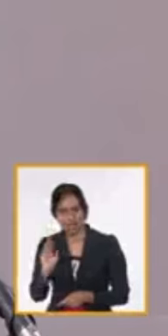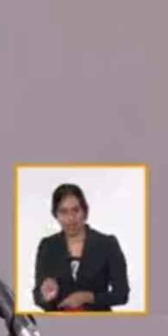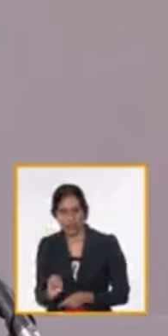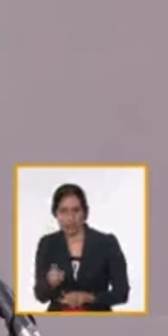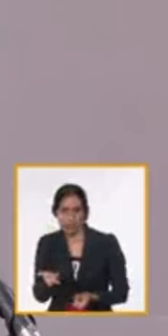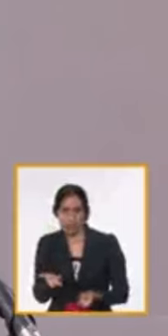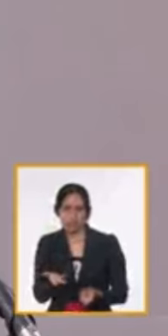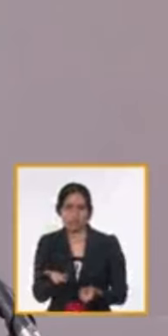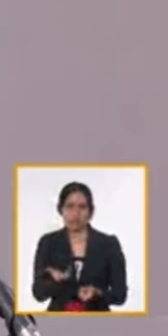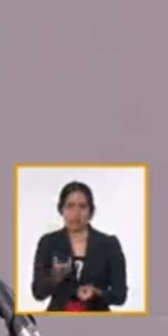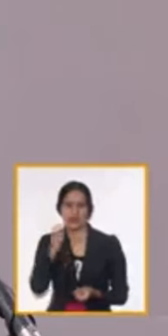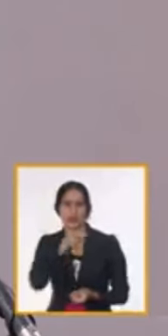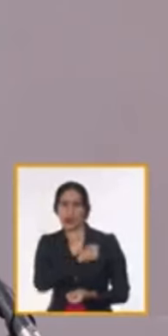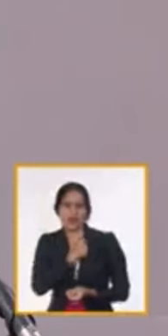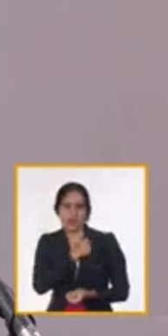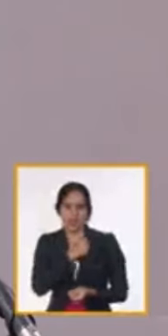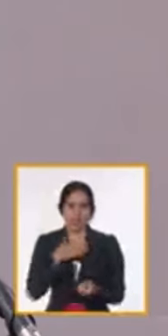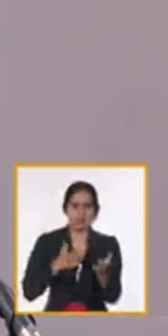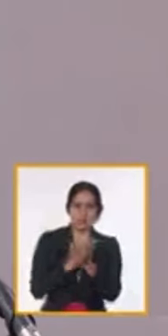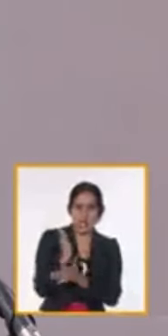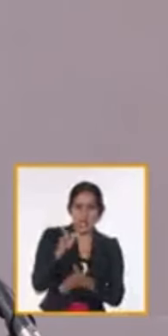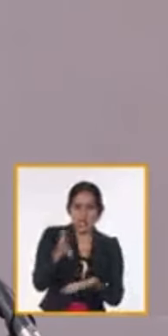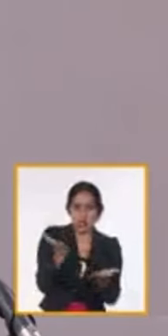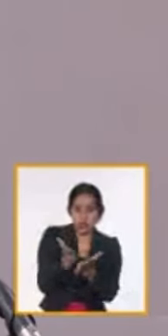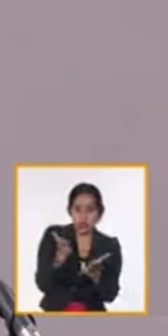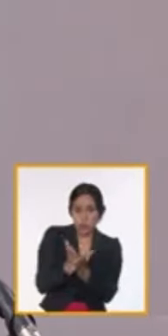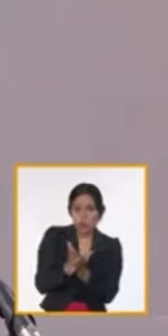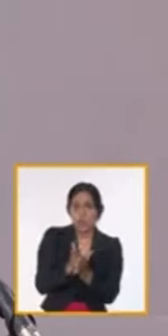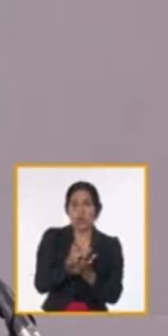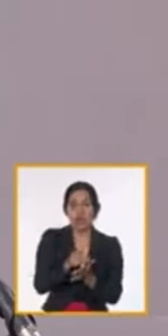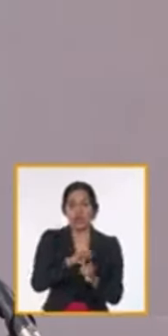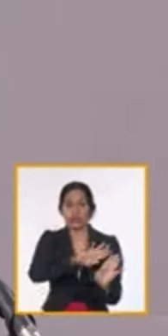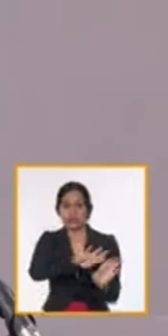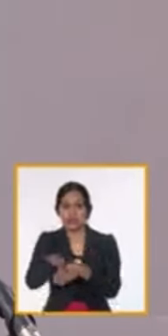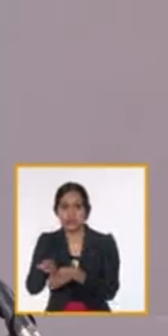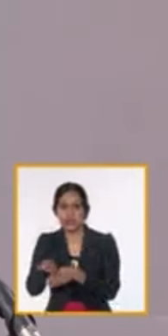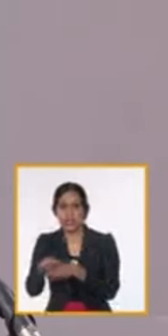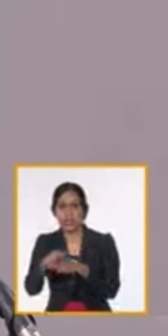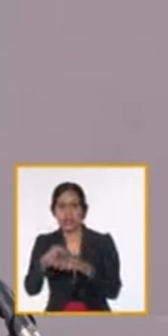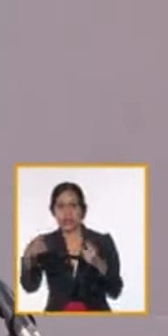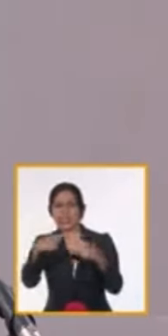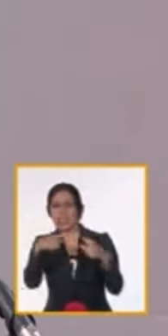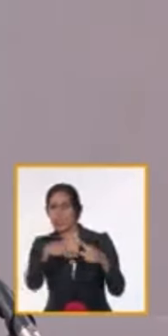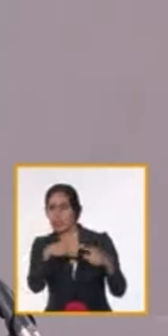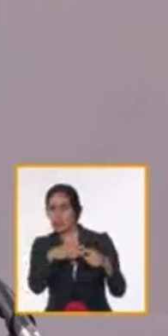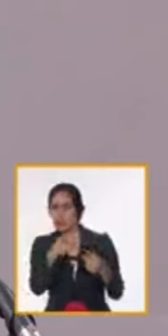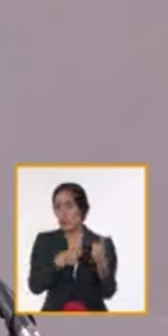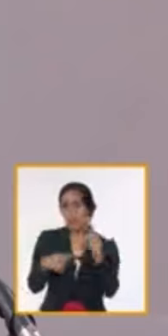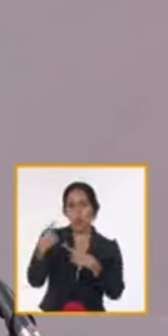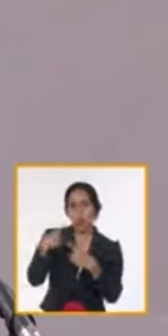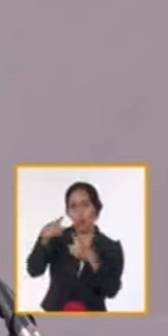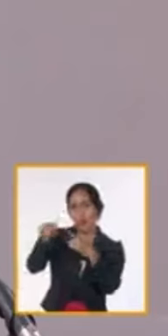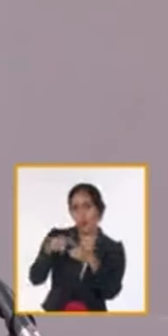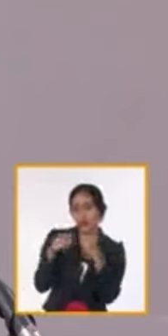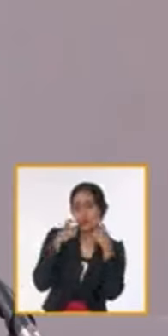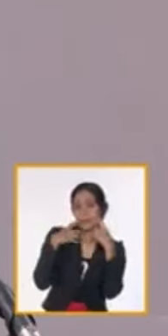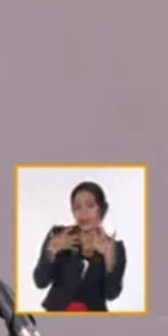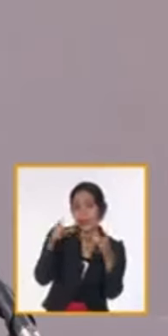estudios, entrar en una confrontación directa con su universidad y con la policía de la